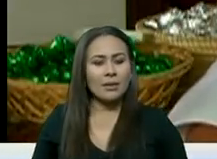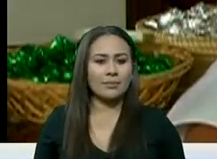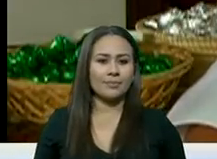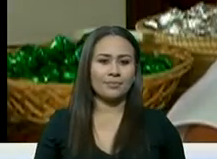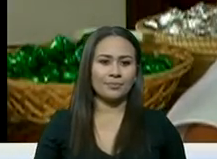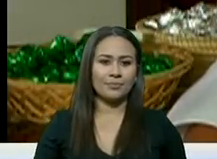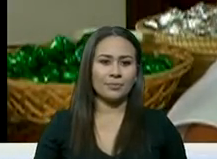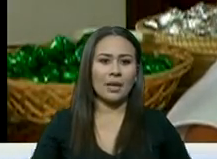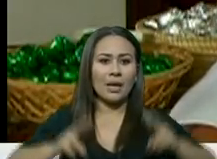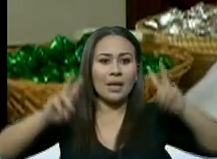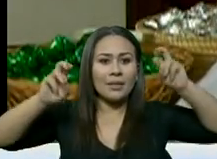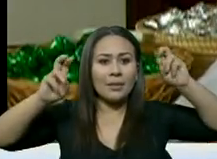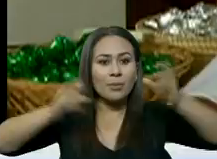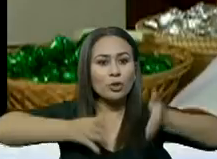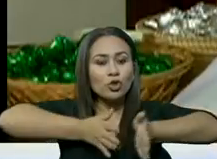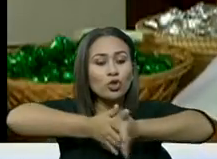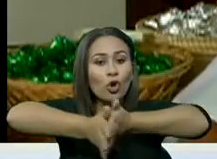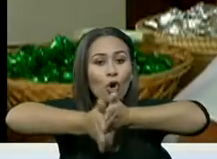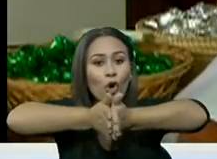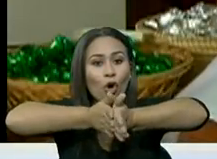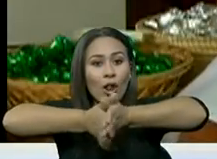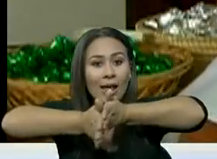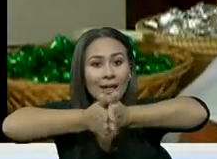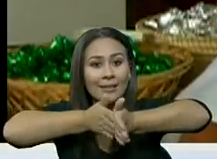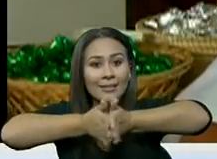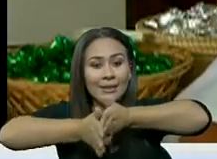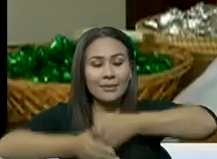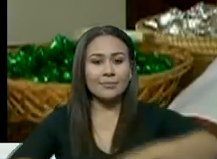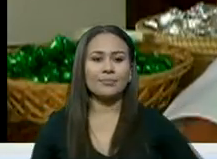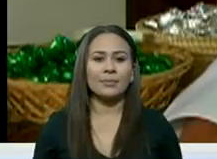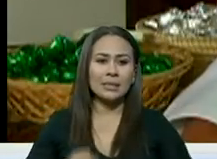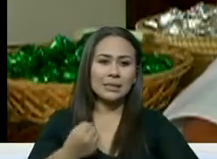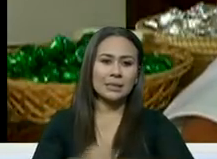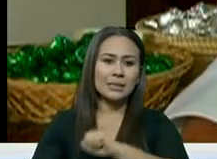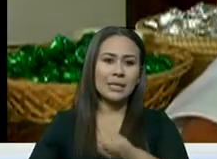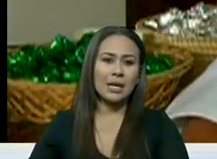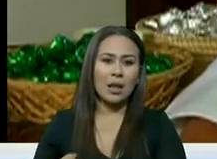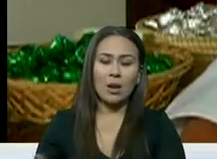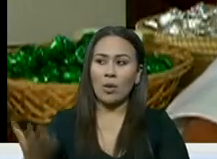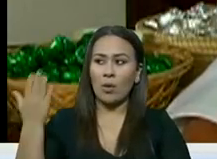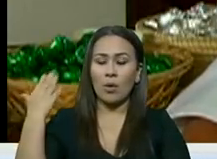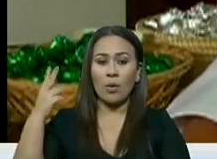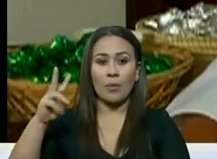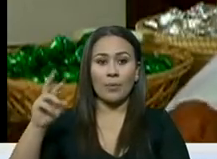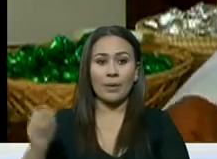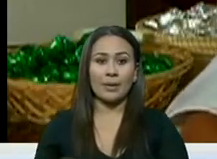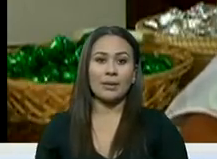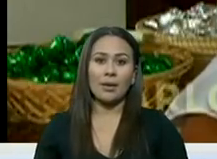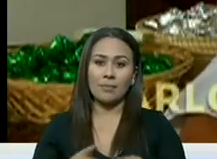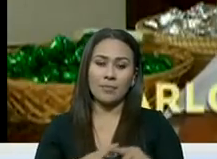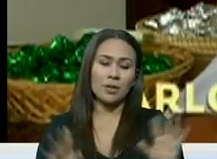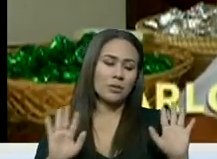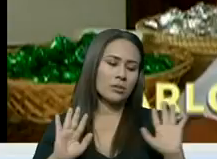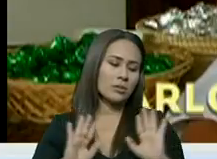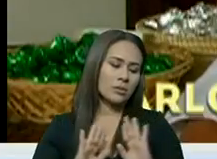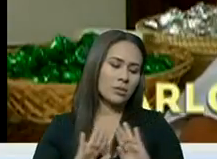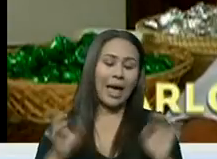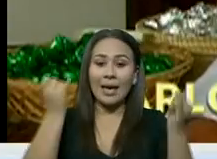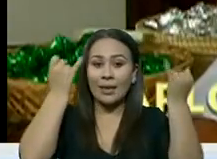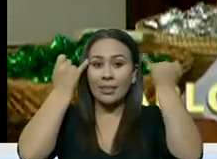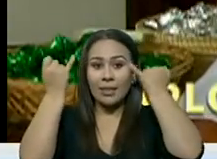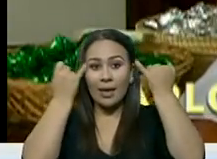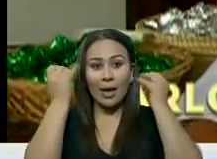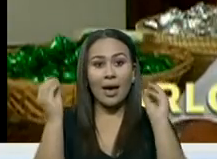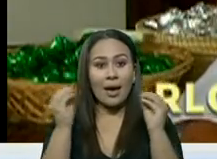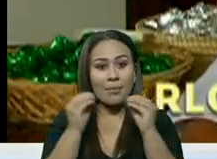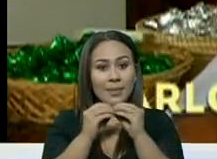El tema de chocolate quizás sea del siglo XX, pero ya hubo iniciativas mucho